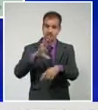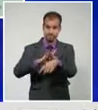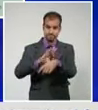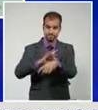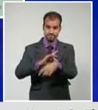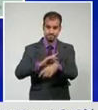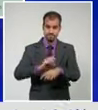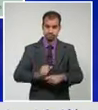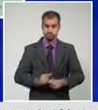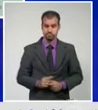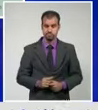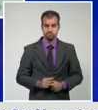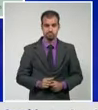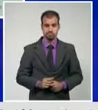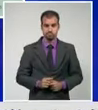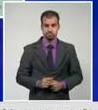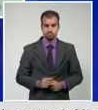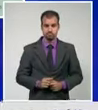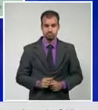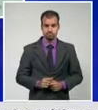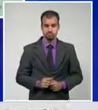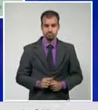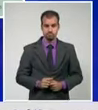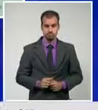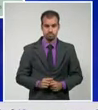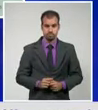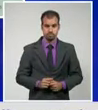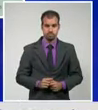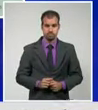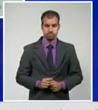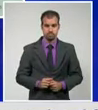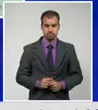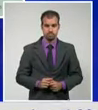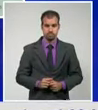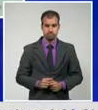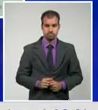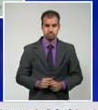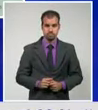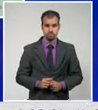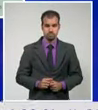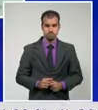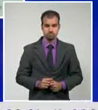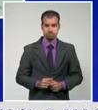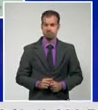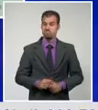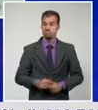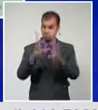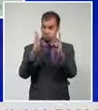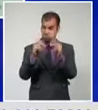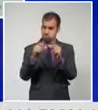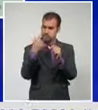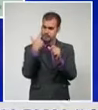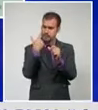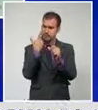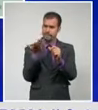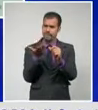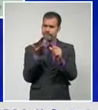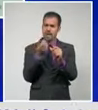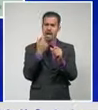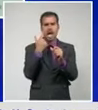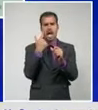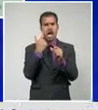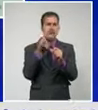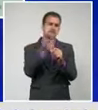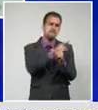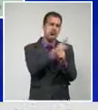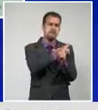dispersión importante que ha mantenido esta provincia y una cifra que, si bien decimos que es inferior al día anterior